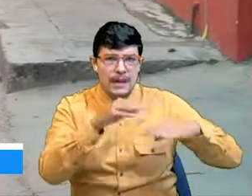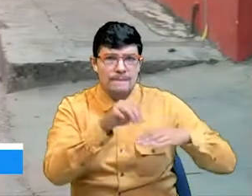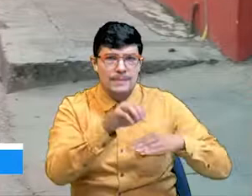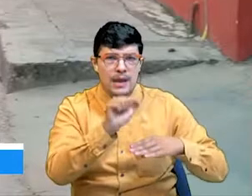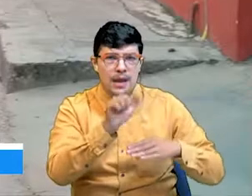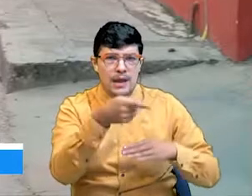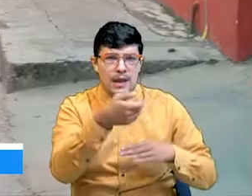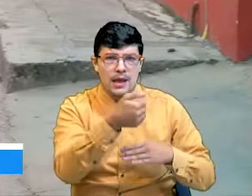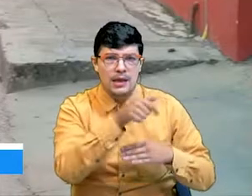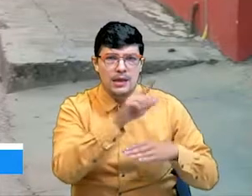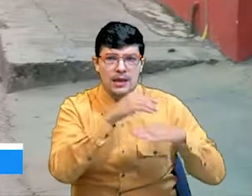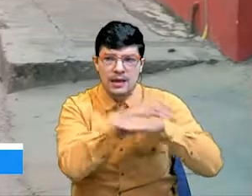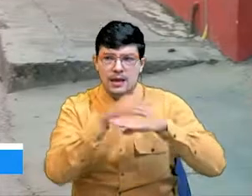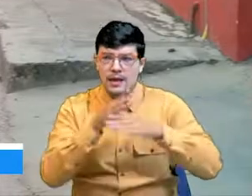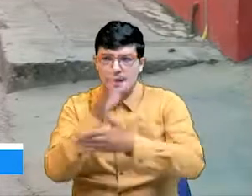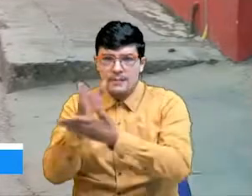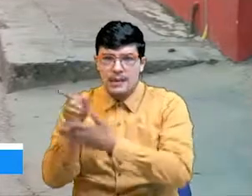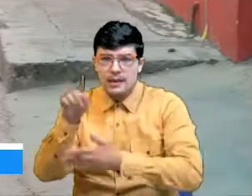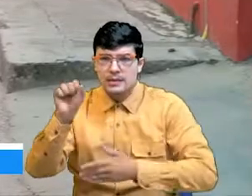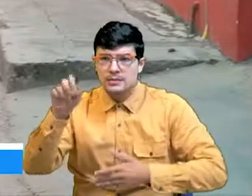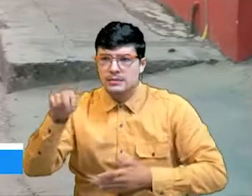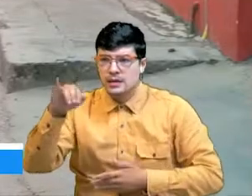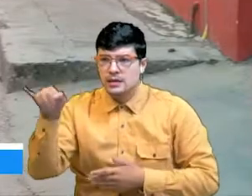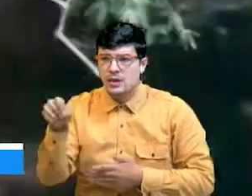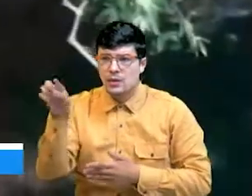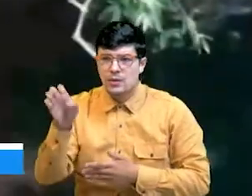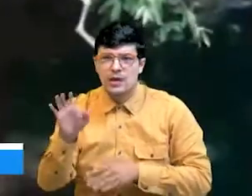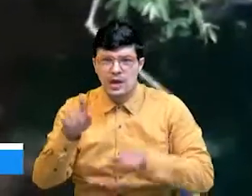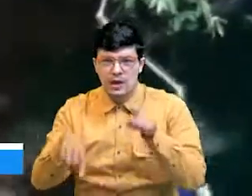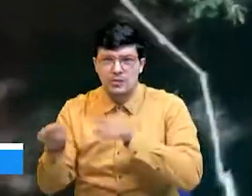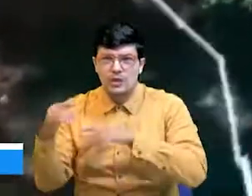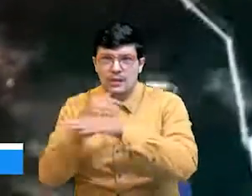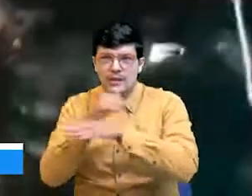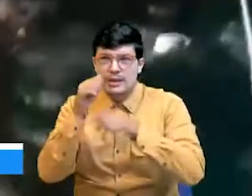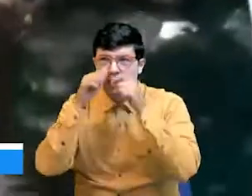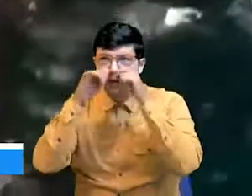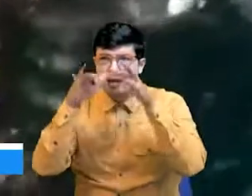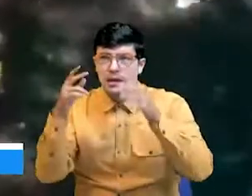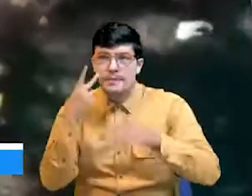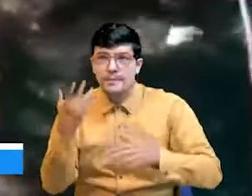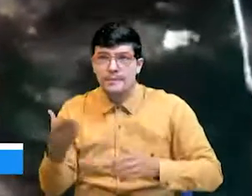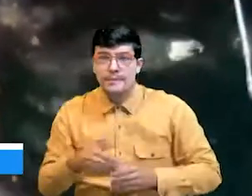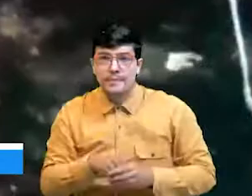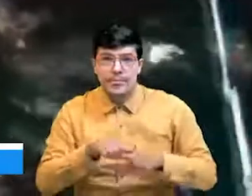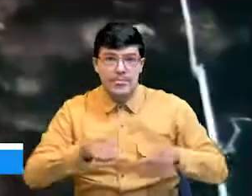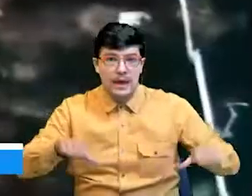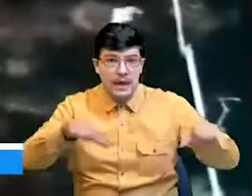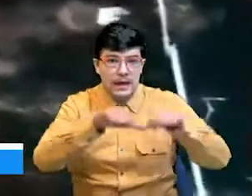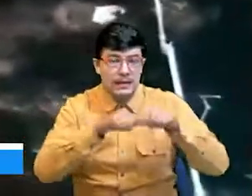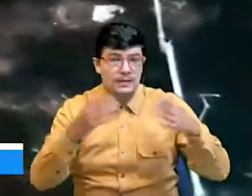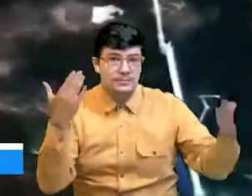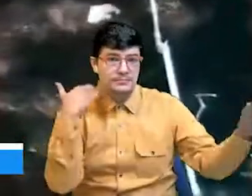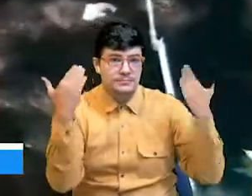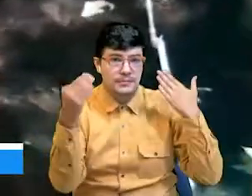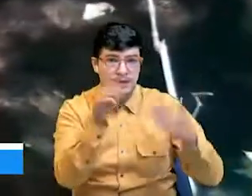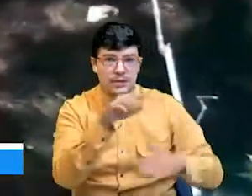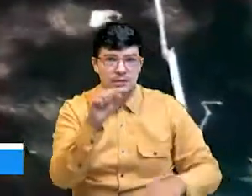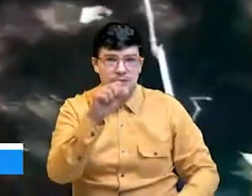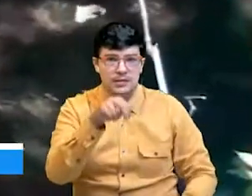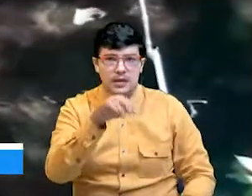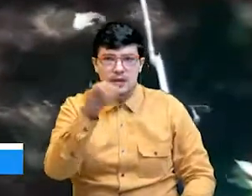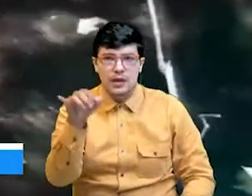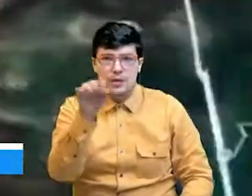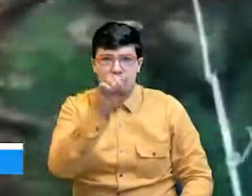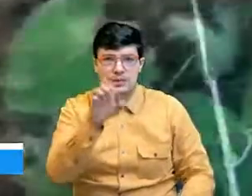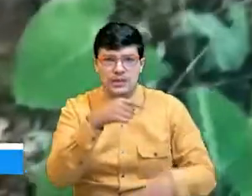Miranda estarían contaminando algunas fuentes hídricas. Los habitantes del sector rural de San José de Miranda han interpuesto quejas ante